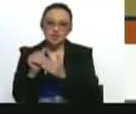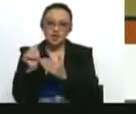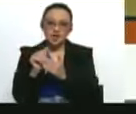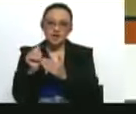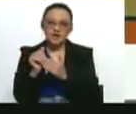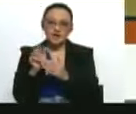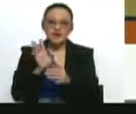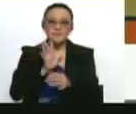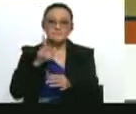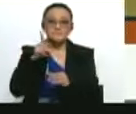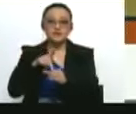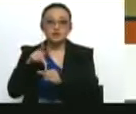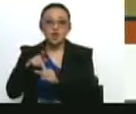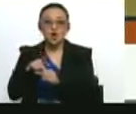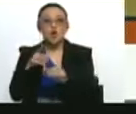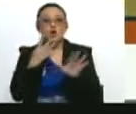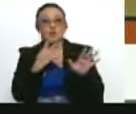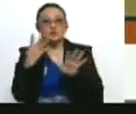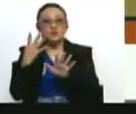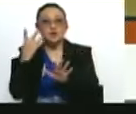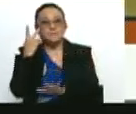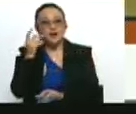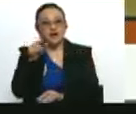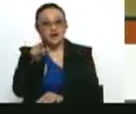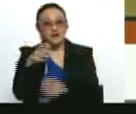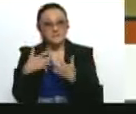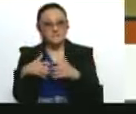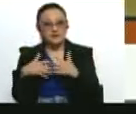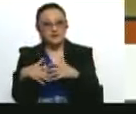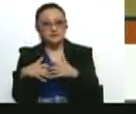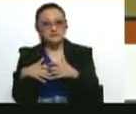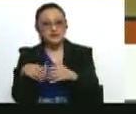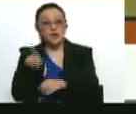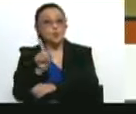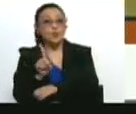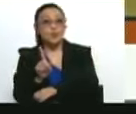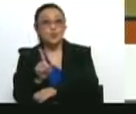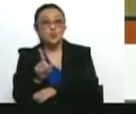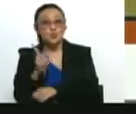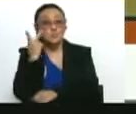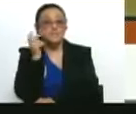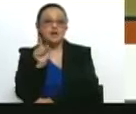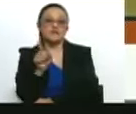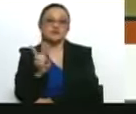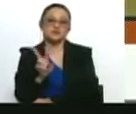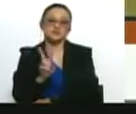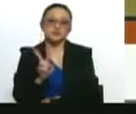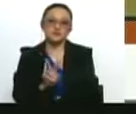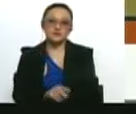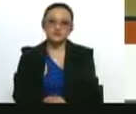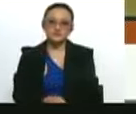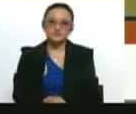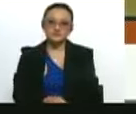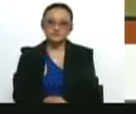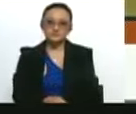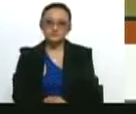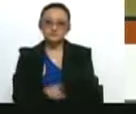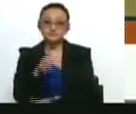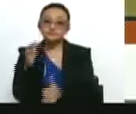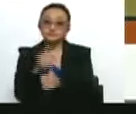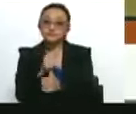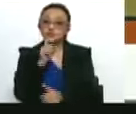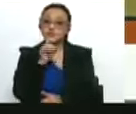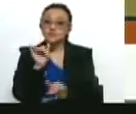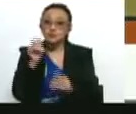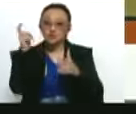pozo petrolero, 99 para la transnacional y 1 para Venezuela. Eso se lo encontró el